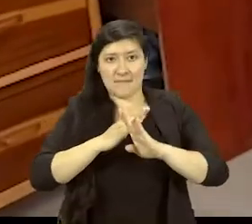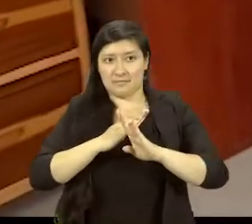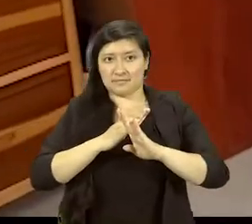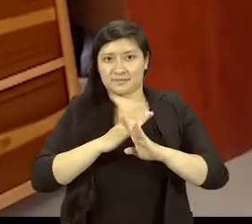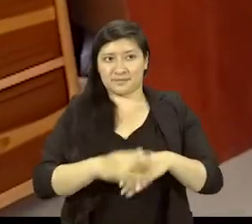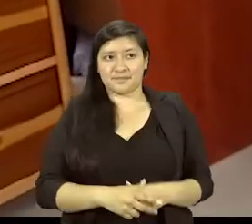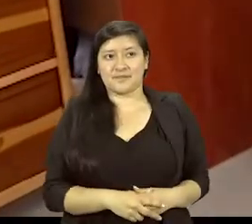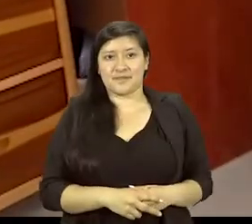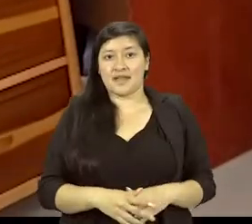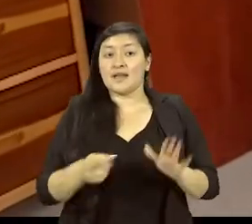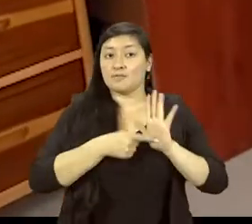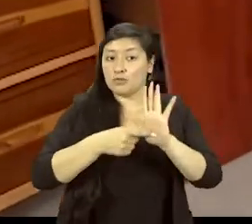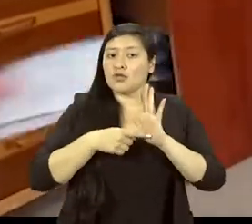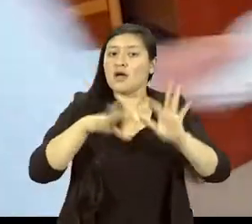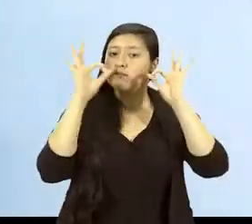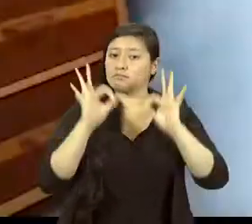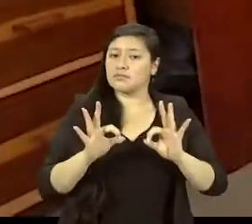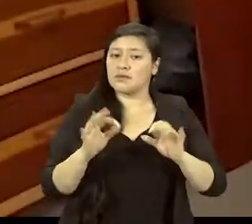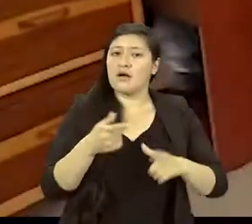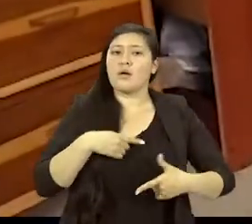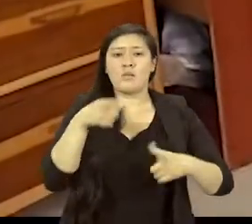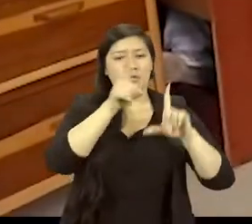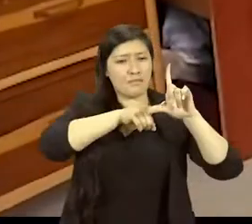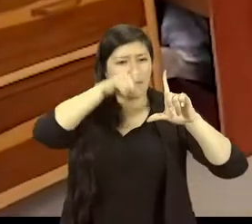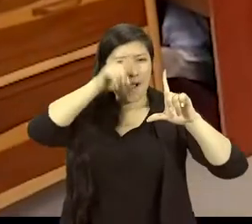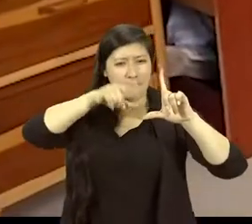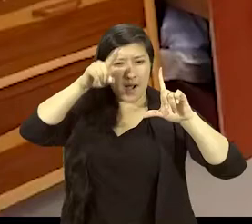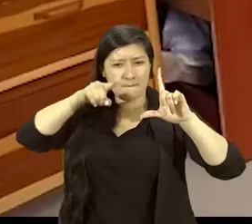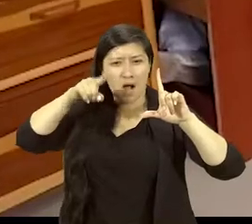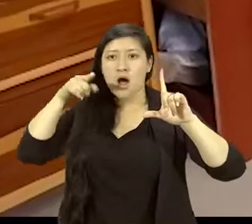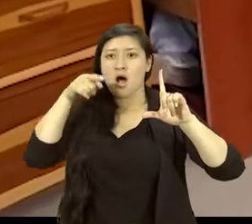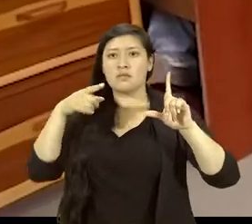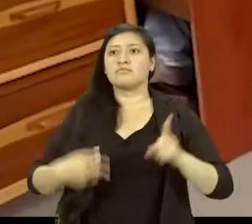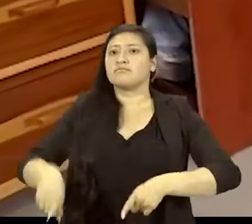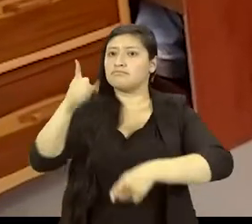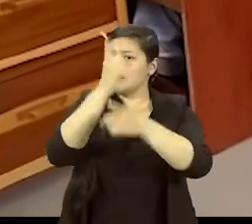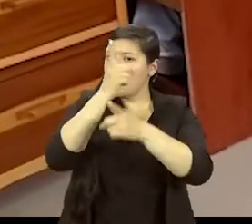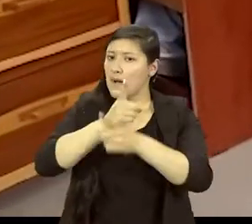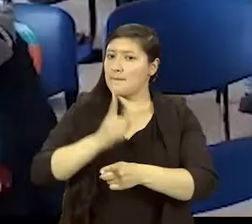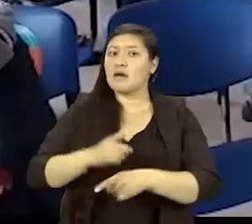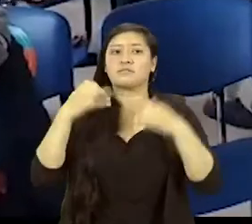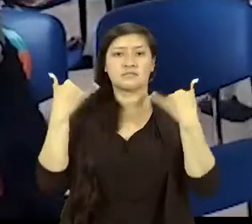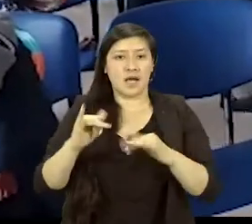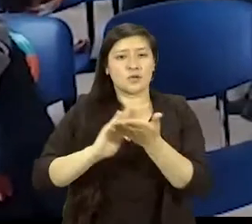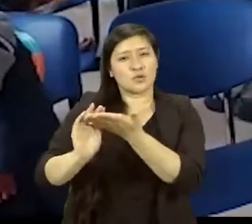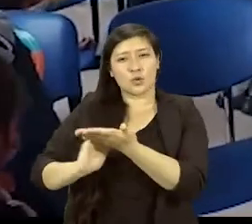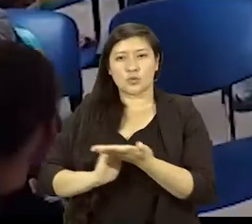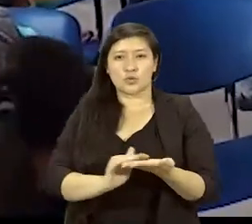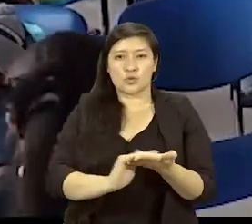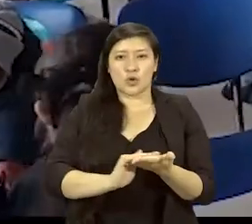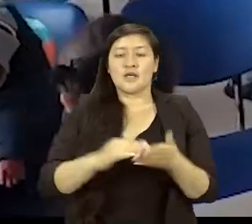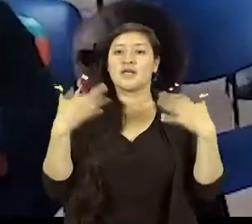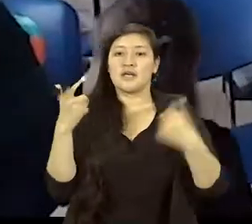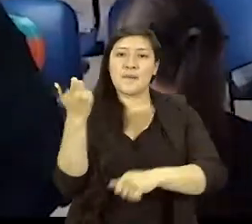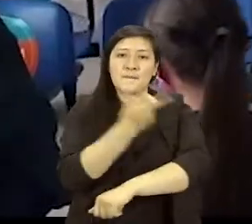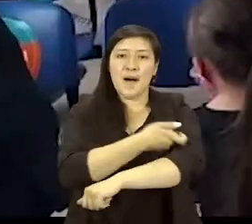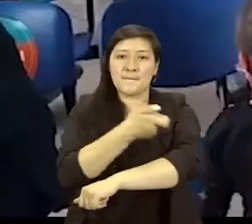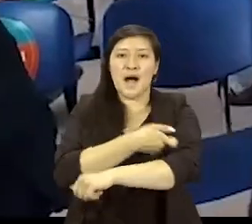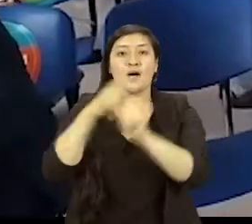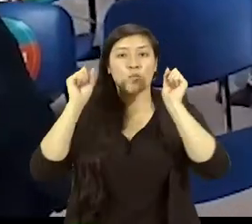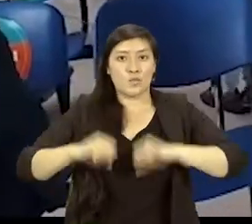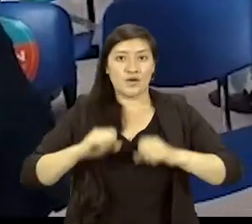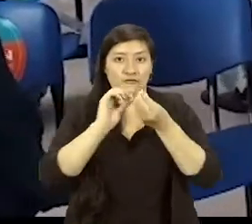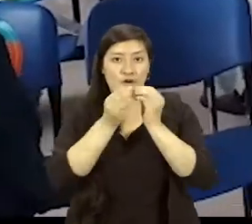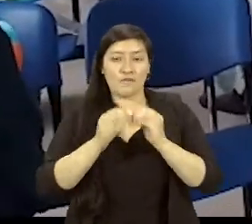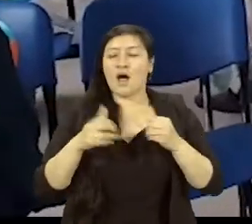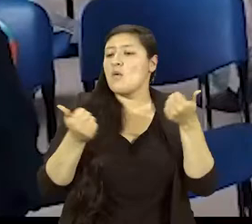combatirlo. Demostrado está a través de estadísticamente y epidemiológicamente que la vacunación ha sido eficaz para